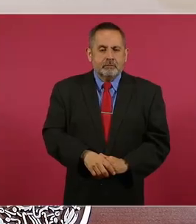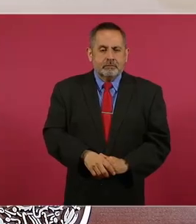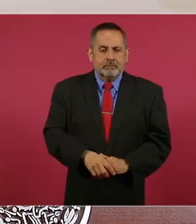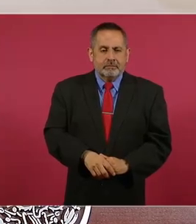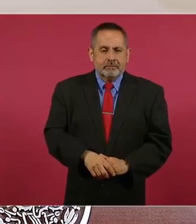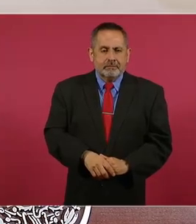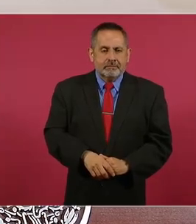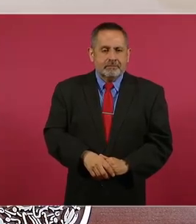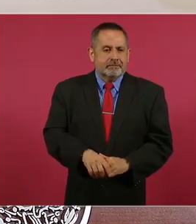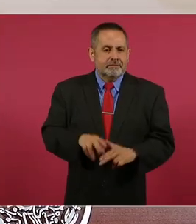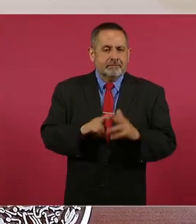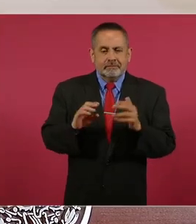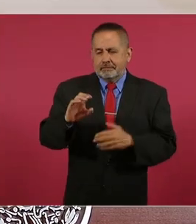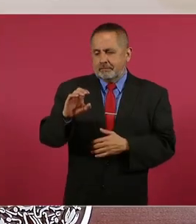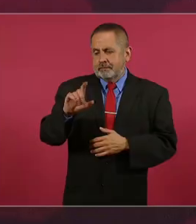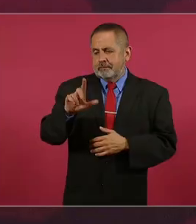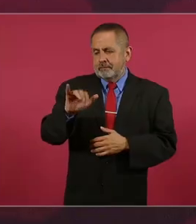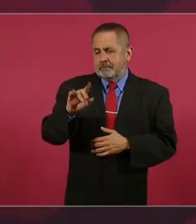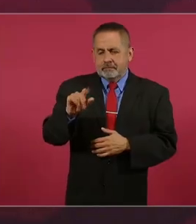Claudia,